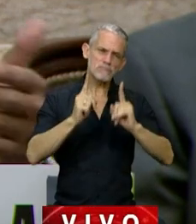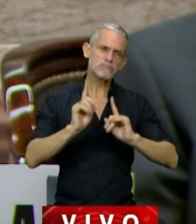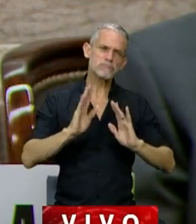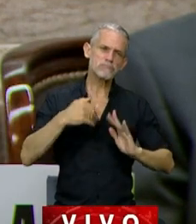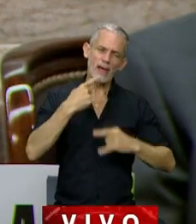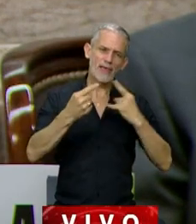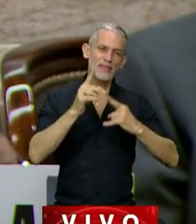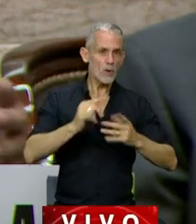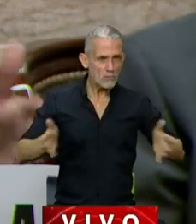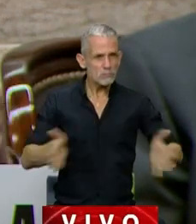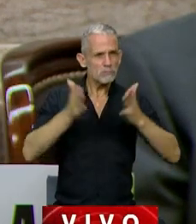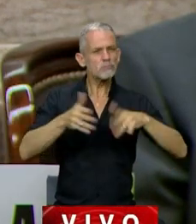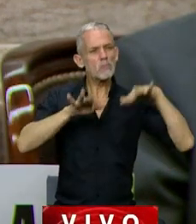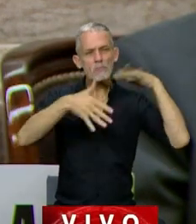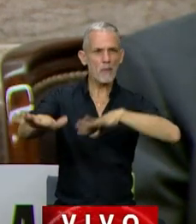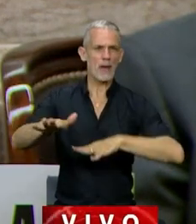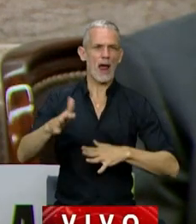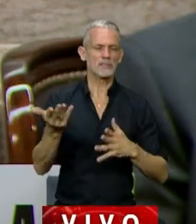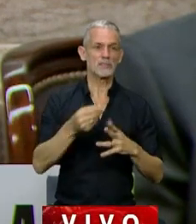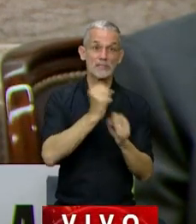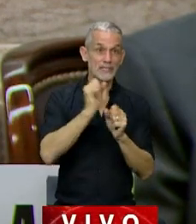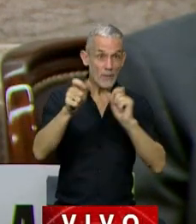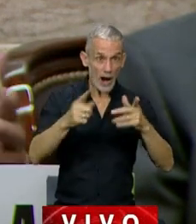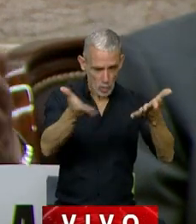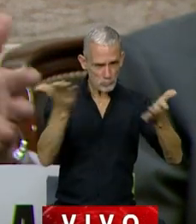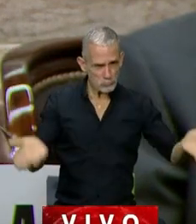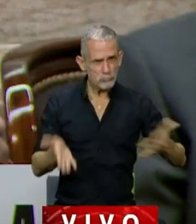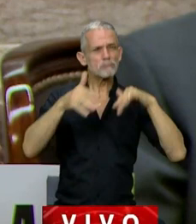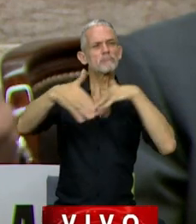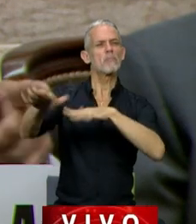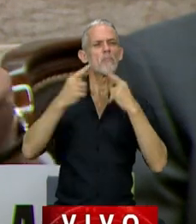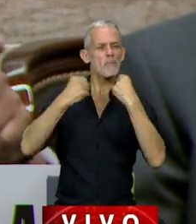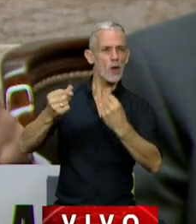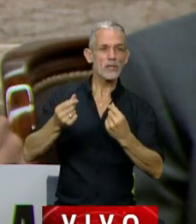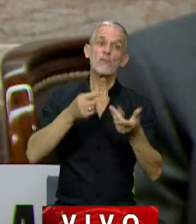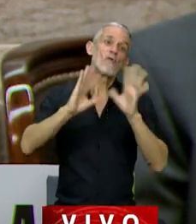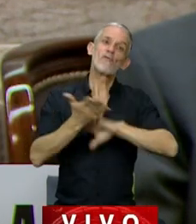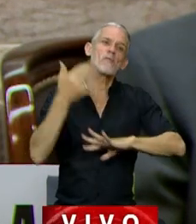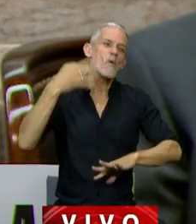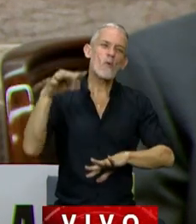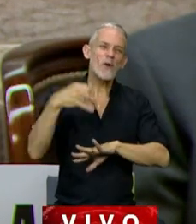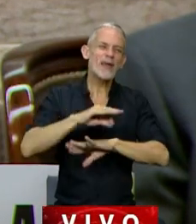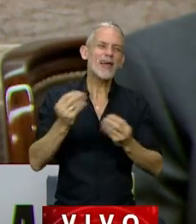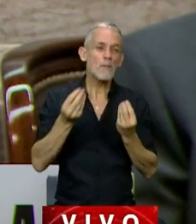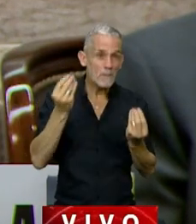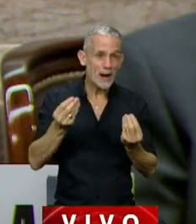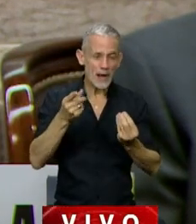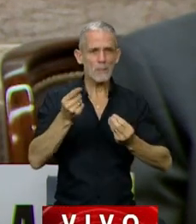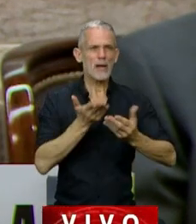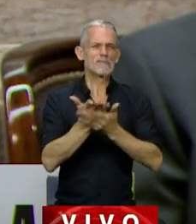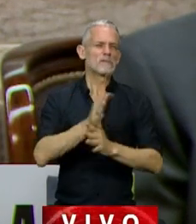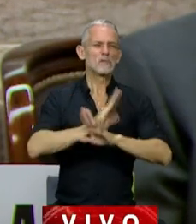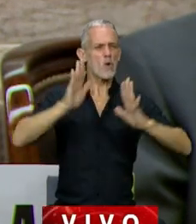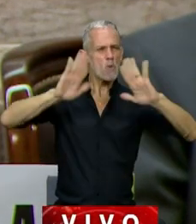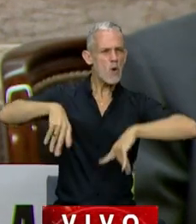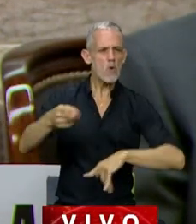vamos a impulsar la movilización de la clase trabajadora porque consideramos que es el único método para tirar